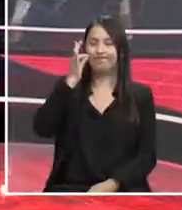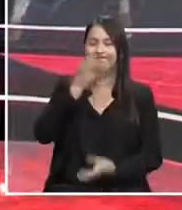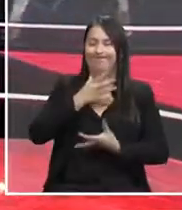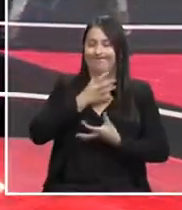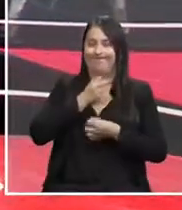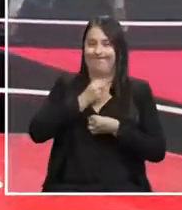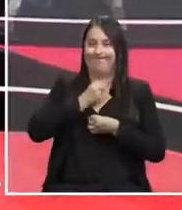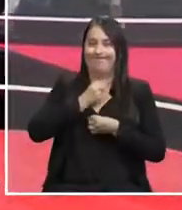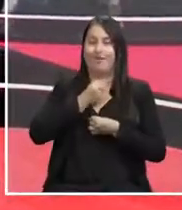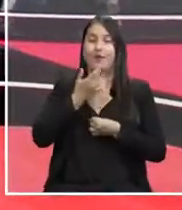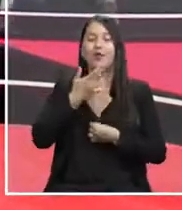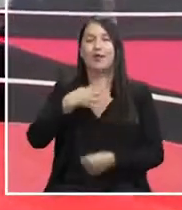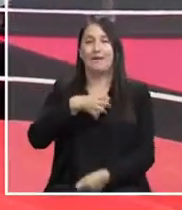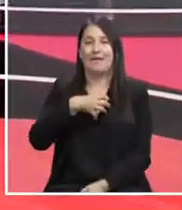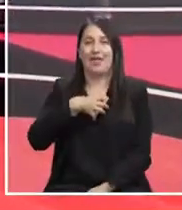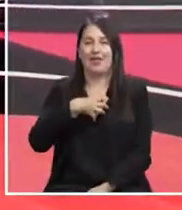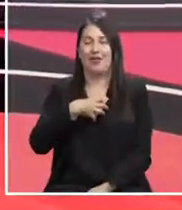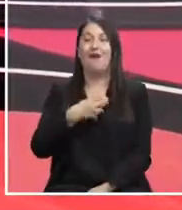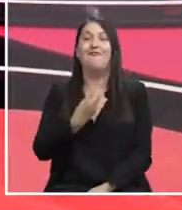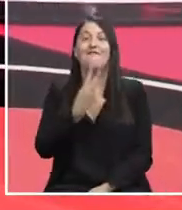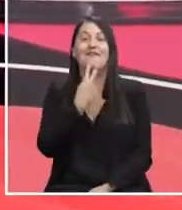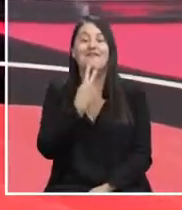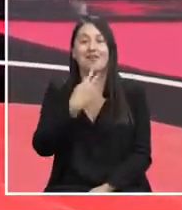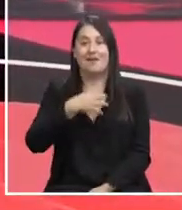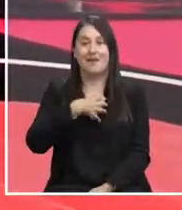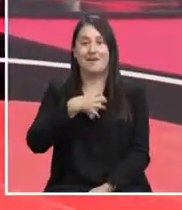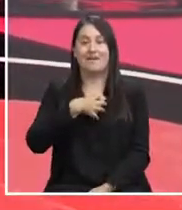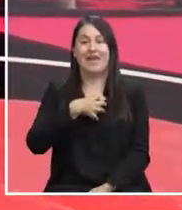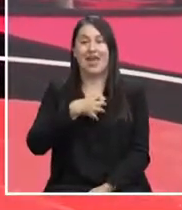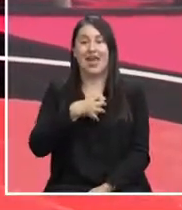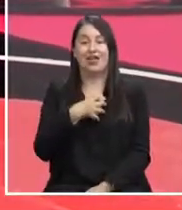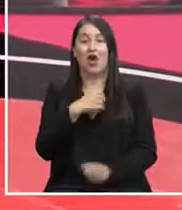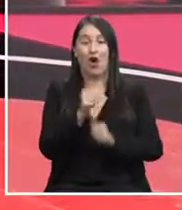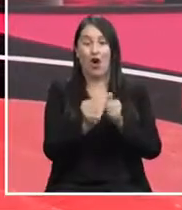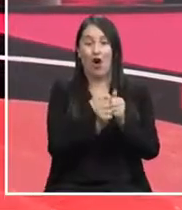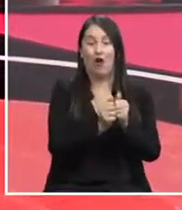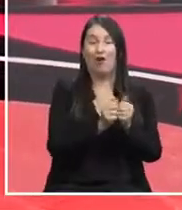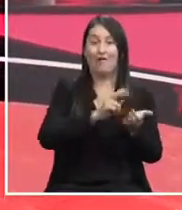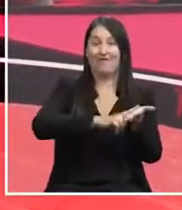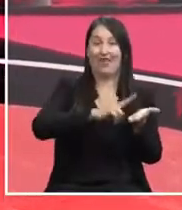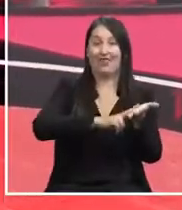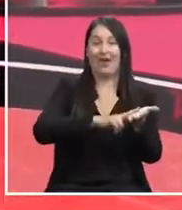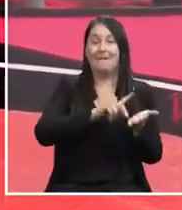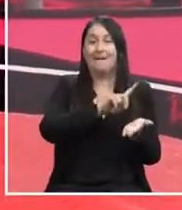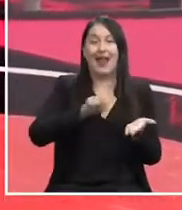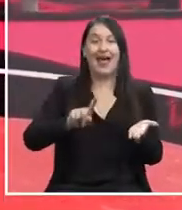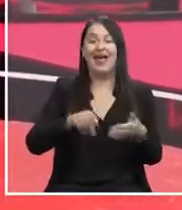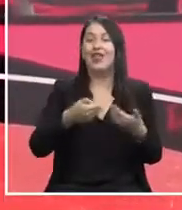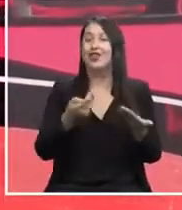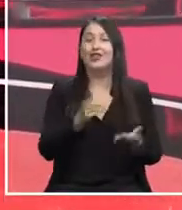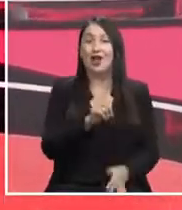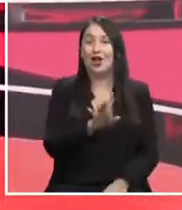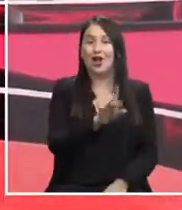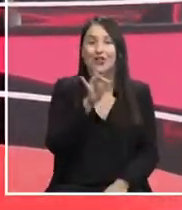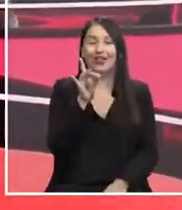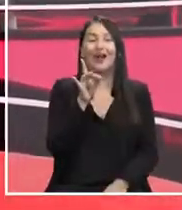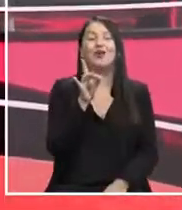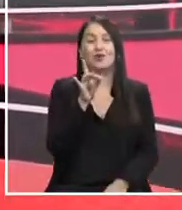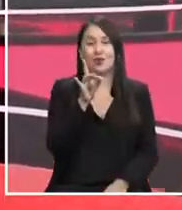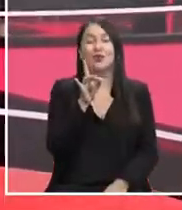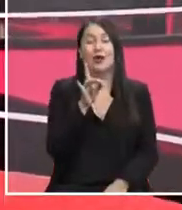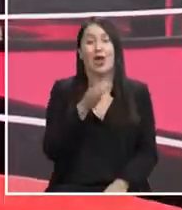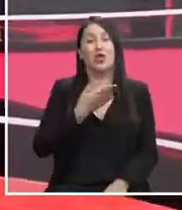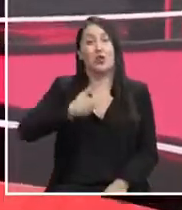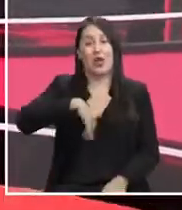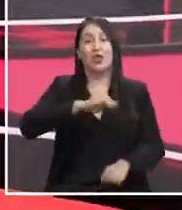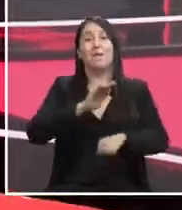pánico. Vivir en el miedo de la certeza para no encontrar la verdad es probablemente uno de nuestros pecados